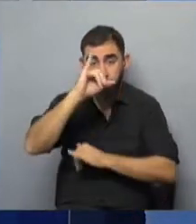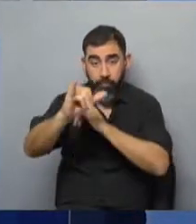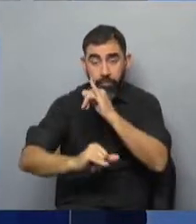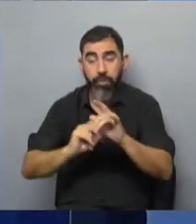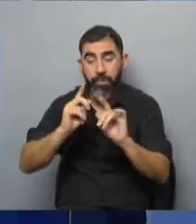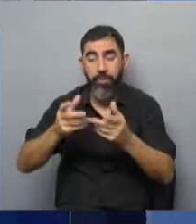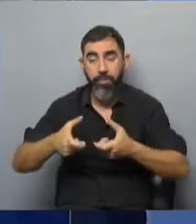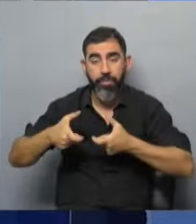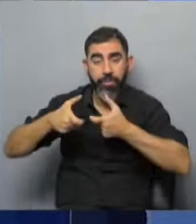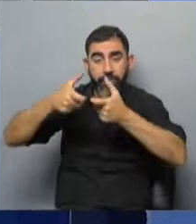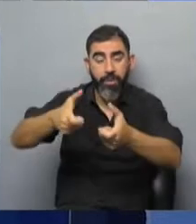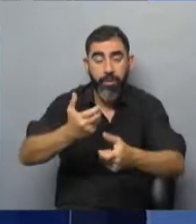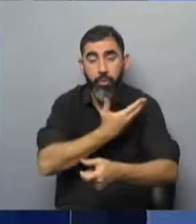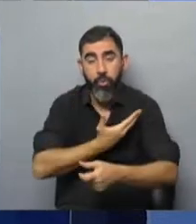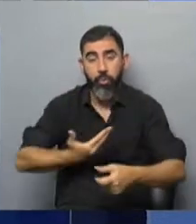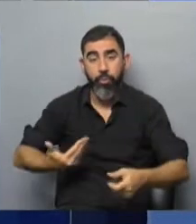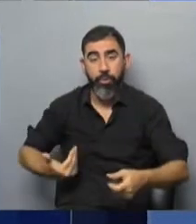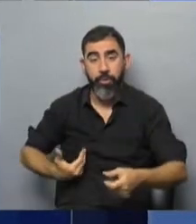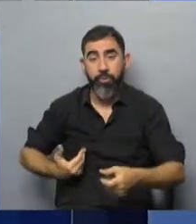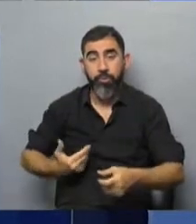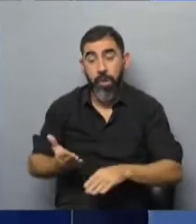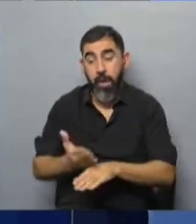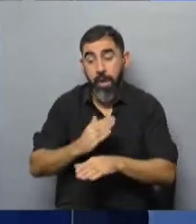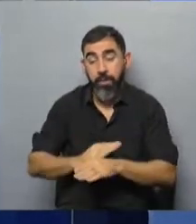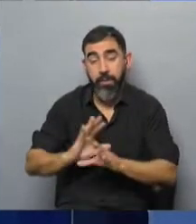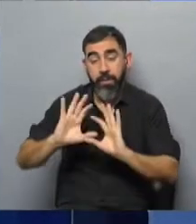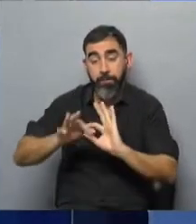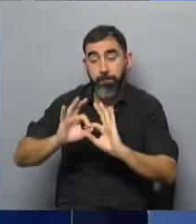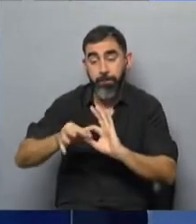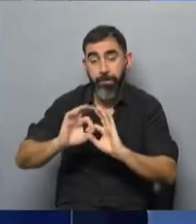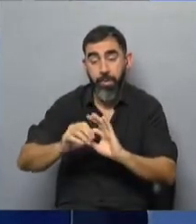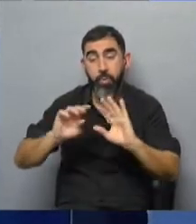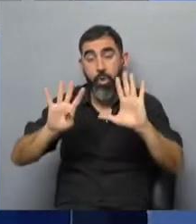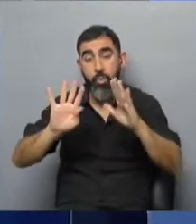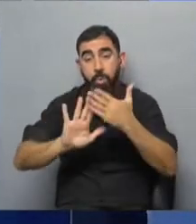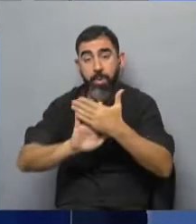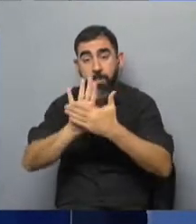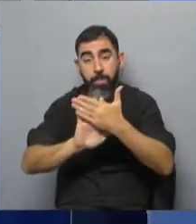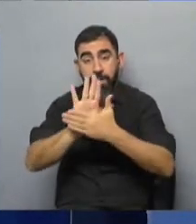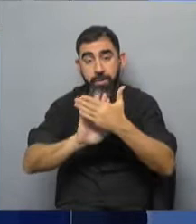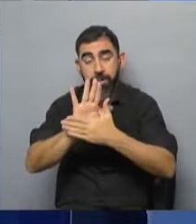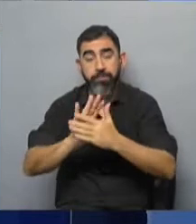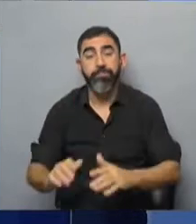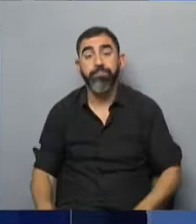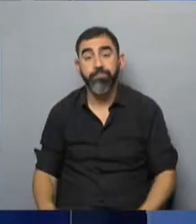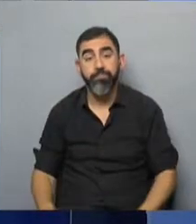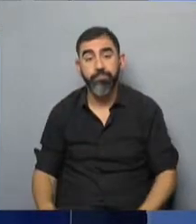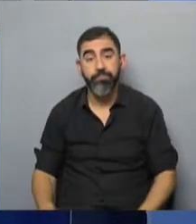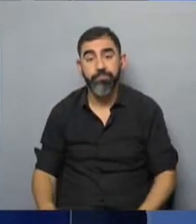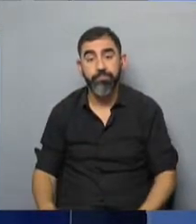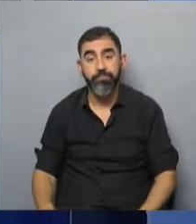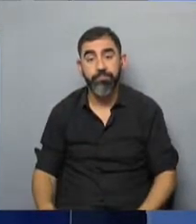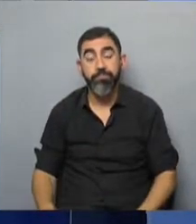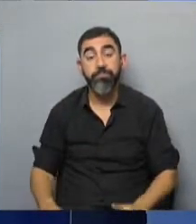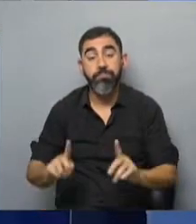ser entregada por parte del Poder Ejecutivo antes de este miércoles a las 9 de la mañana. Además, el